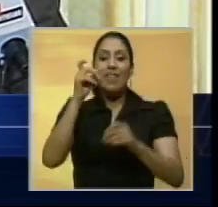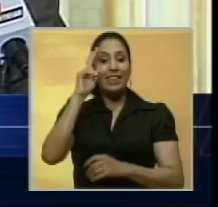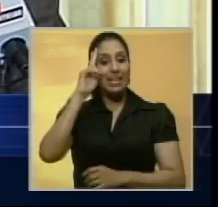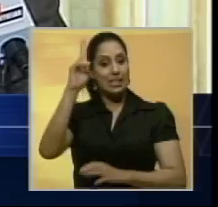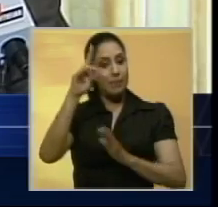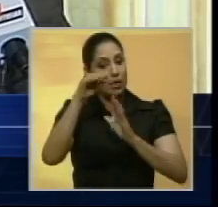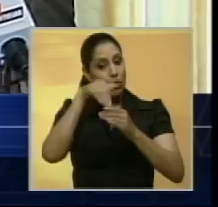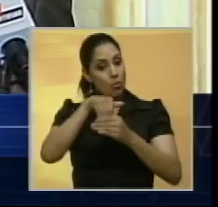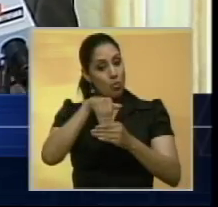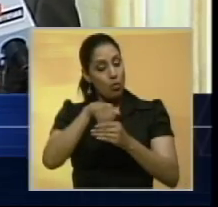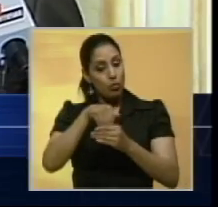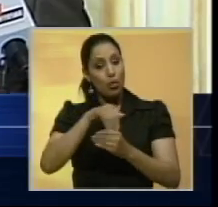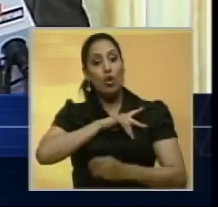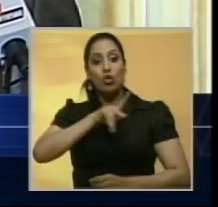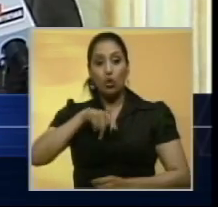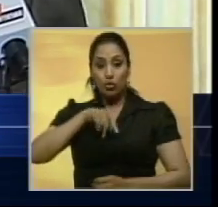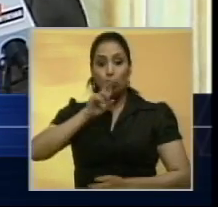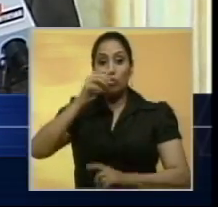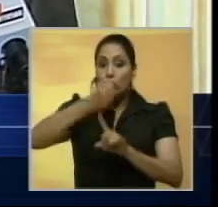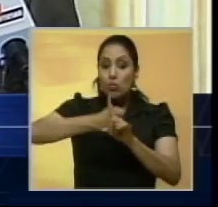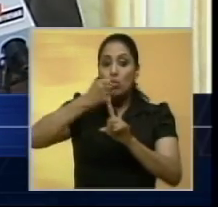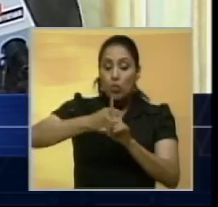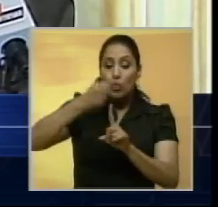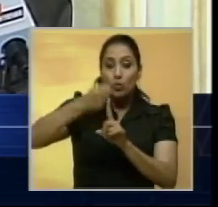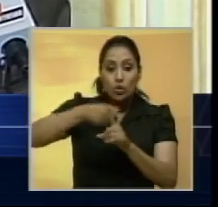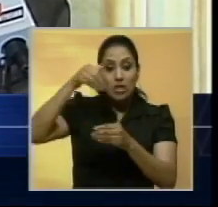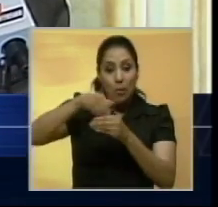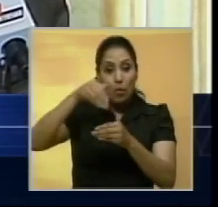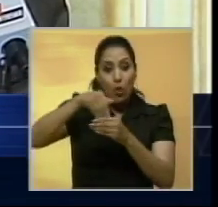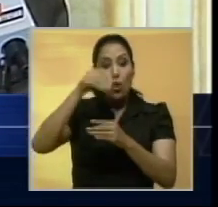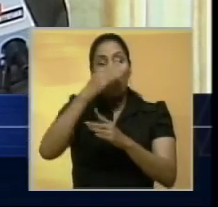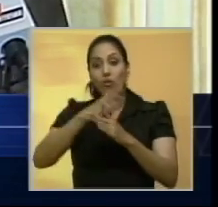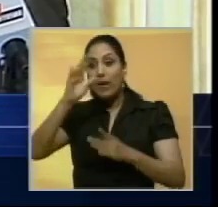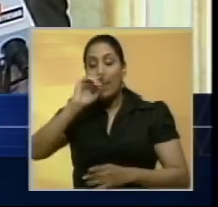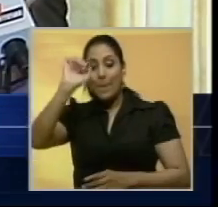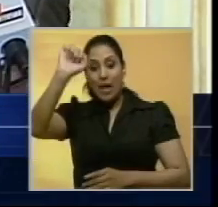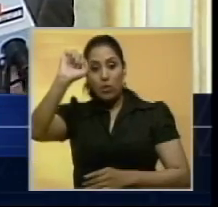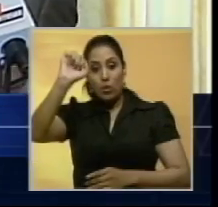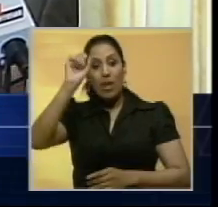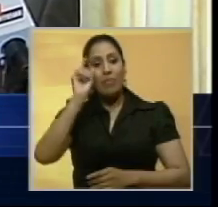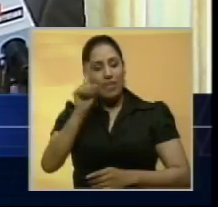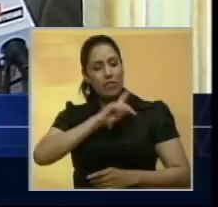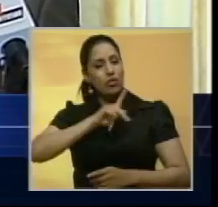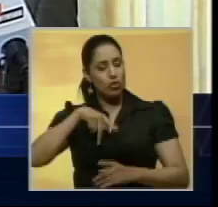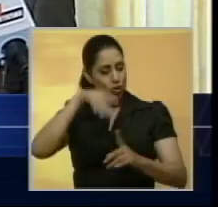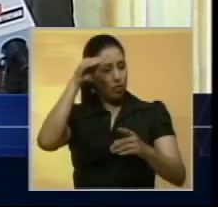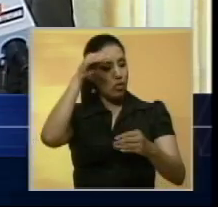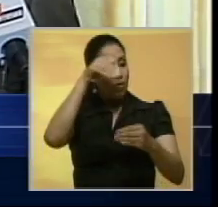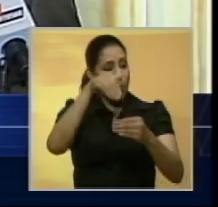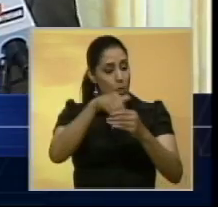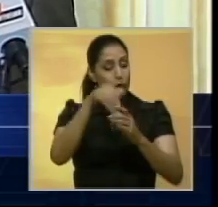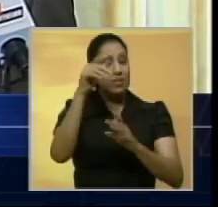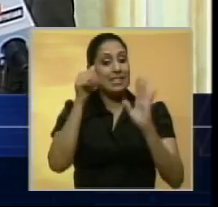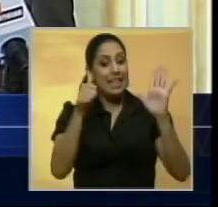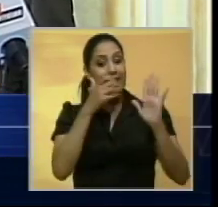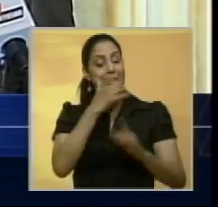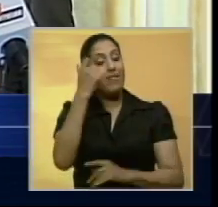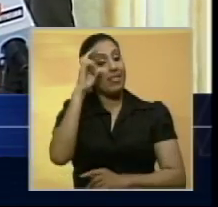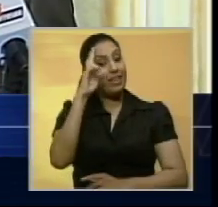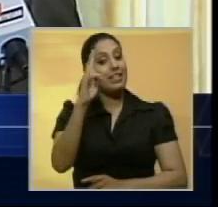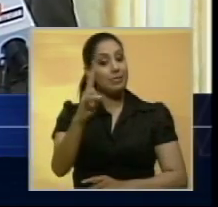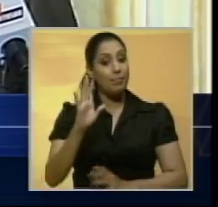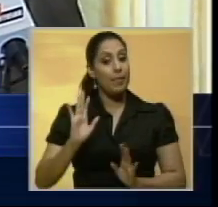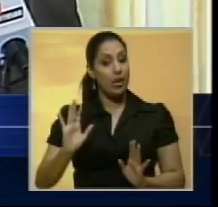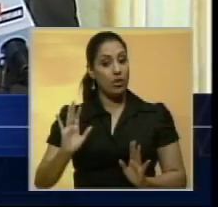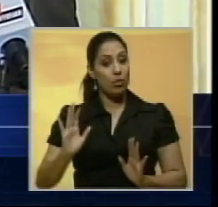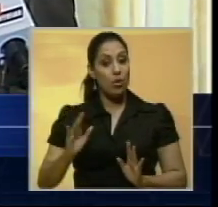del voto. Así como nosotros estamos luchando por el voto, por el referéndum revocatorio, queremos que el voto del 6 de diciembre se respete.